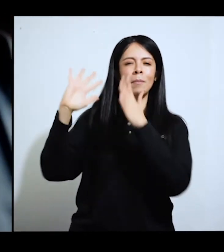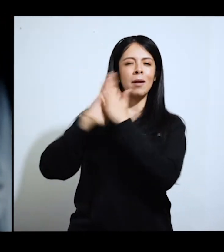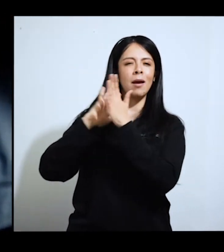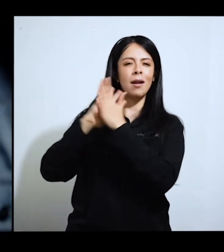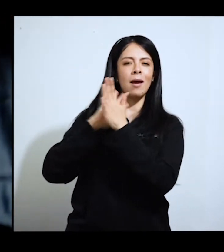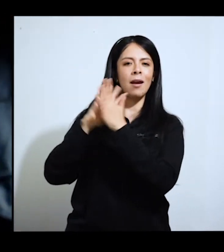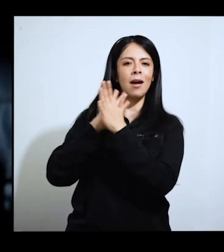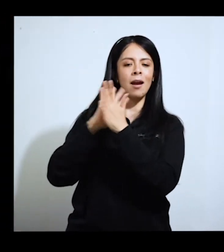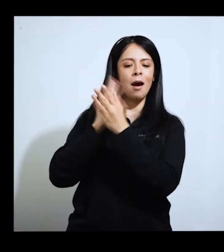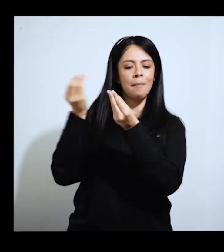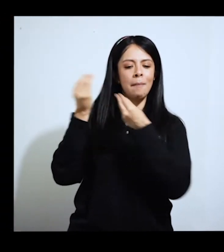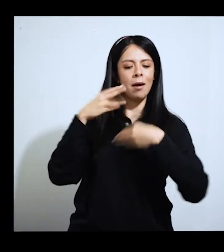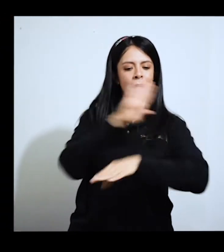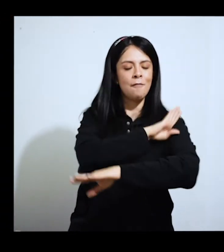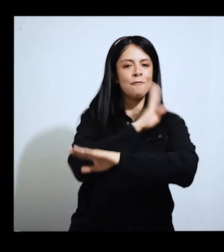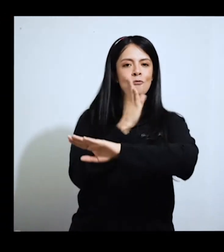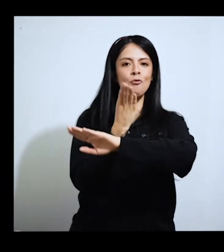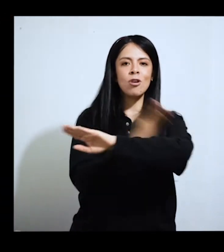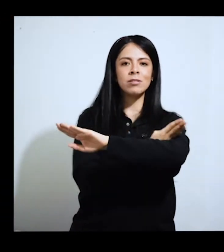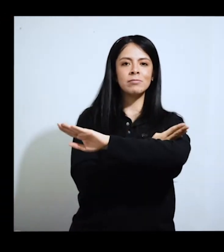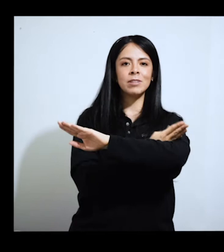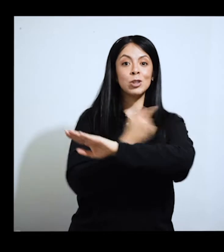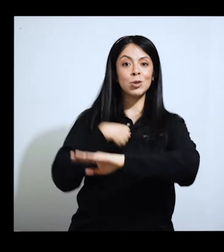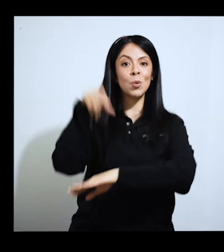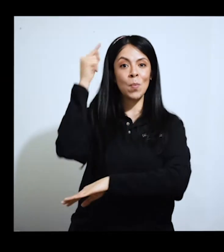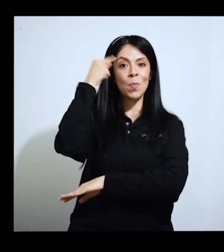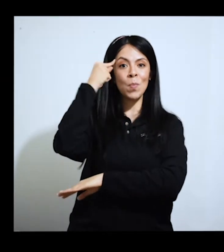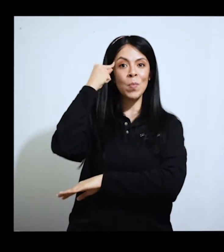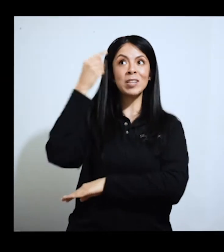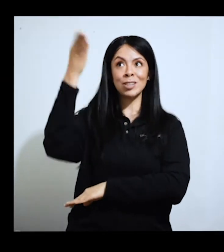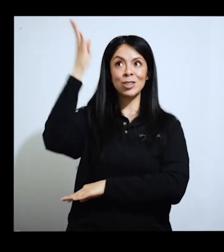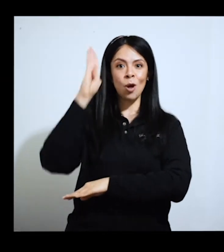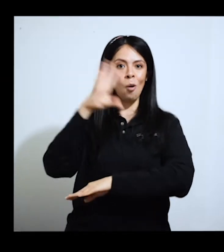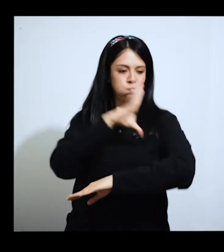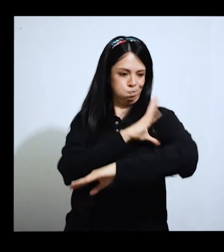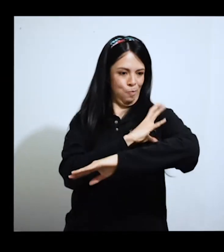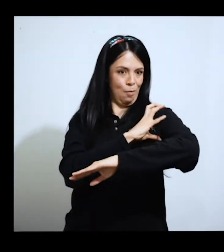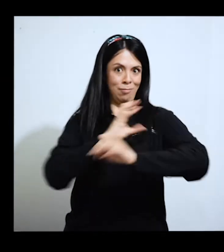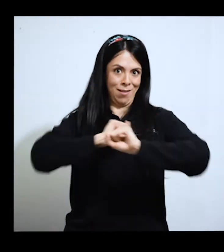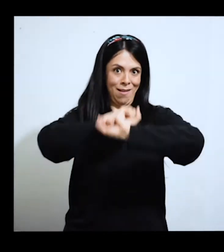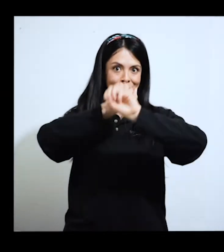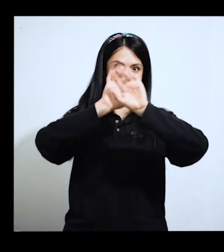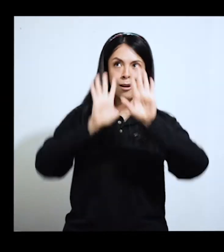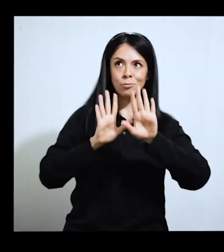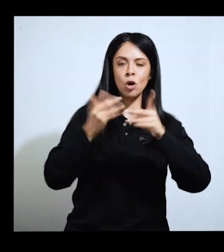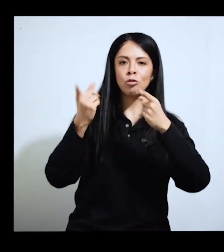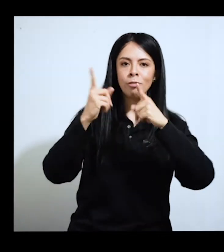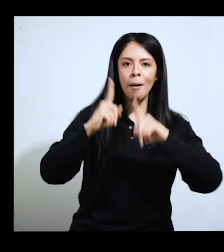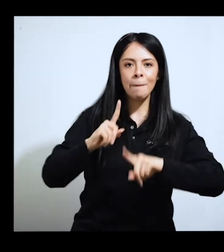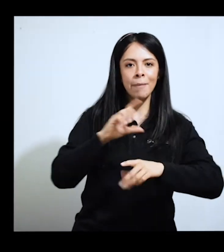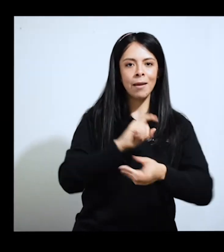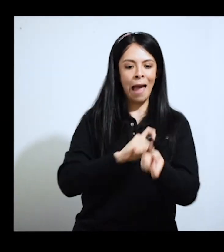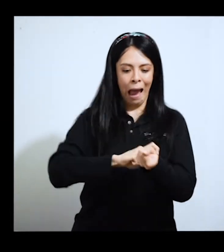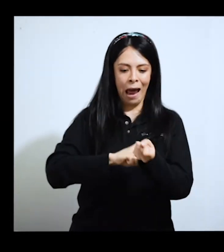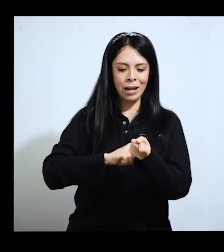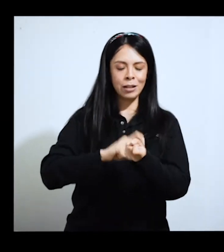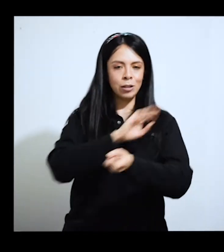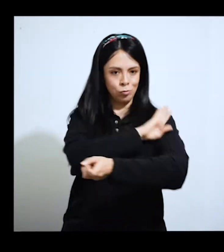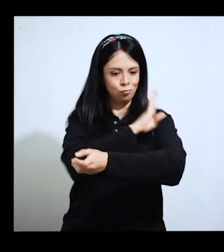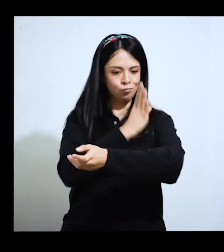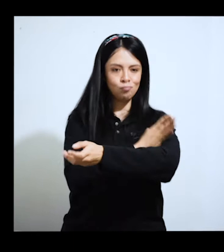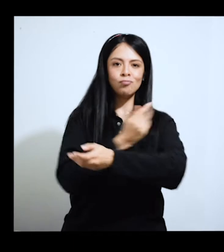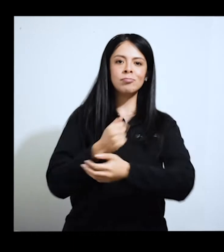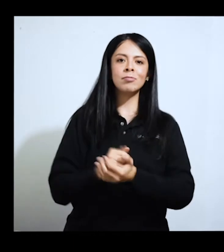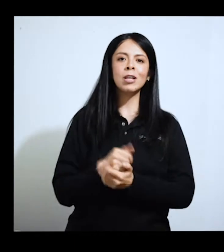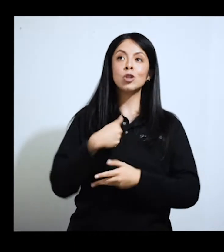dicho Dios es básicamente, yo te hice fuerte. Entonces yo pienso, sí, Dios me dio músculos, pero entonces además de eso yo te hice fuerte, y es